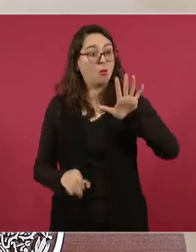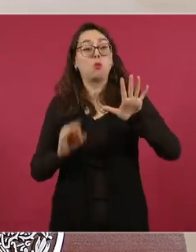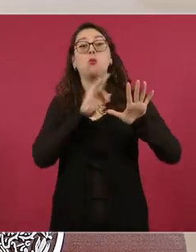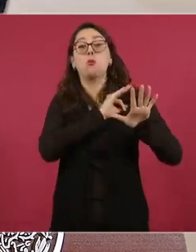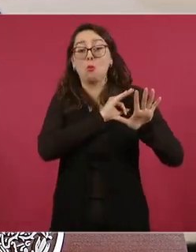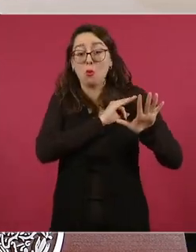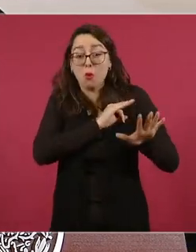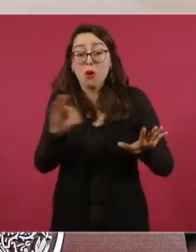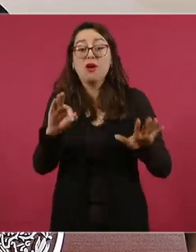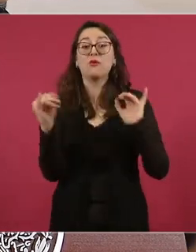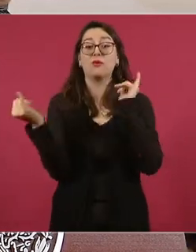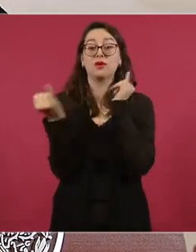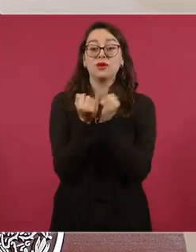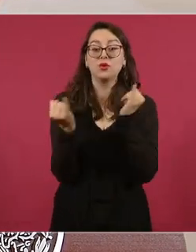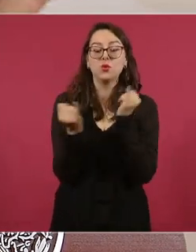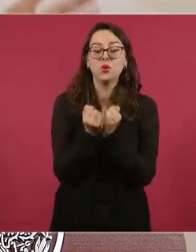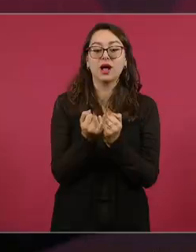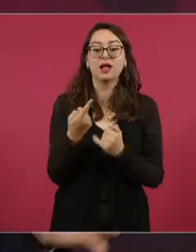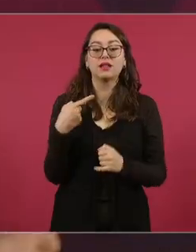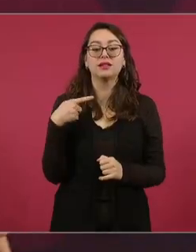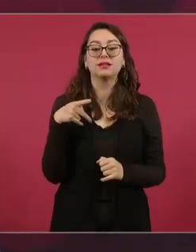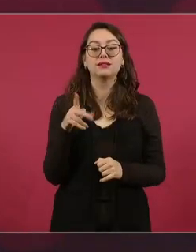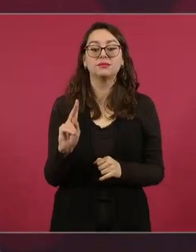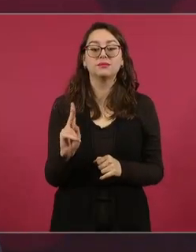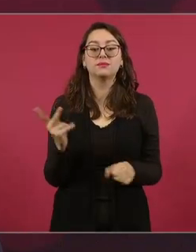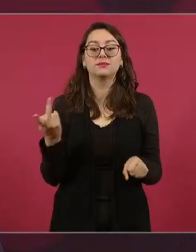pero era un secreto,